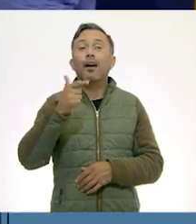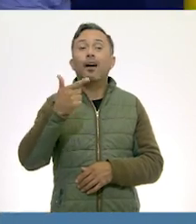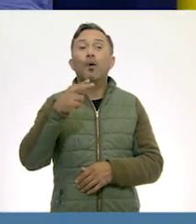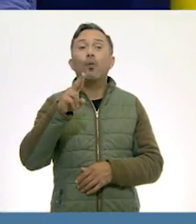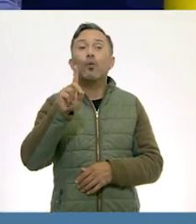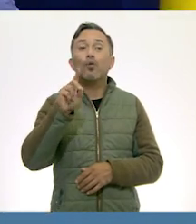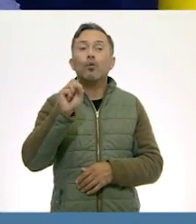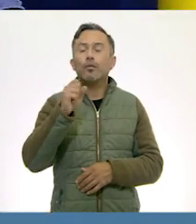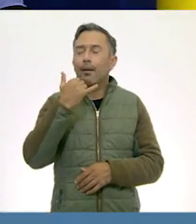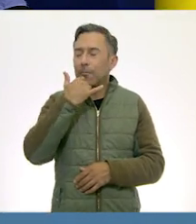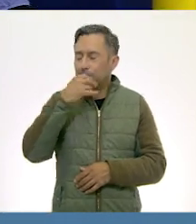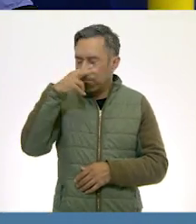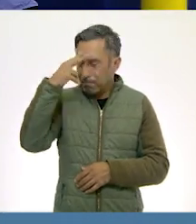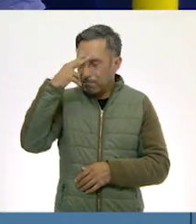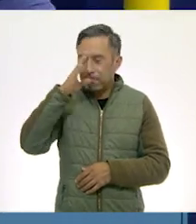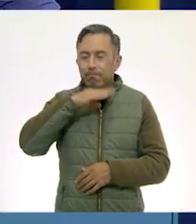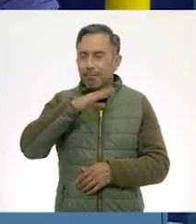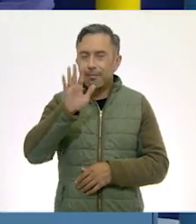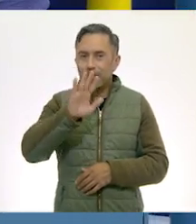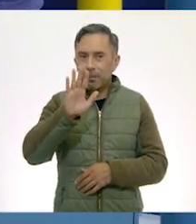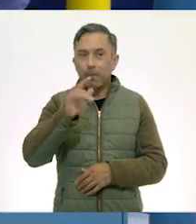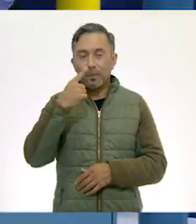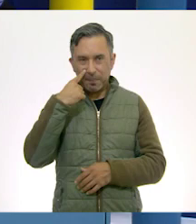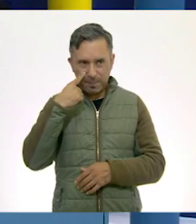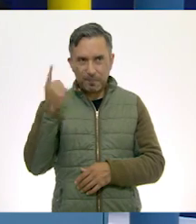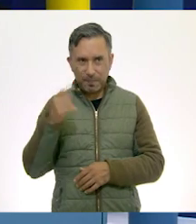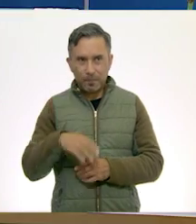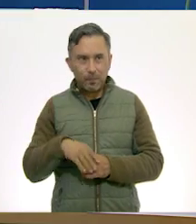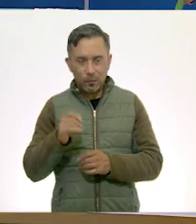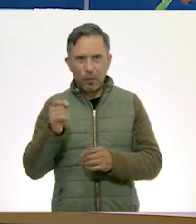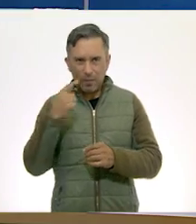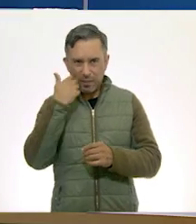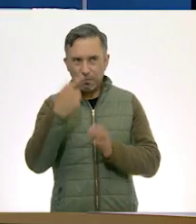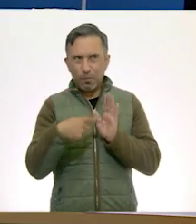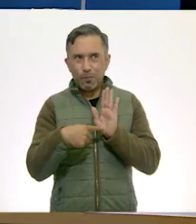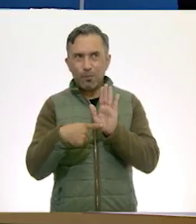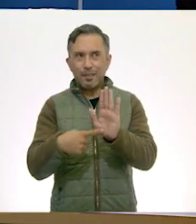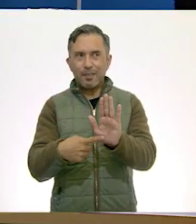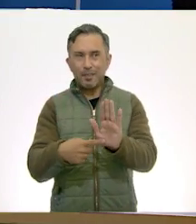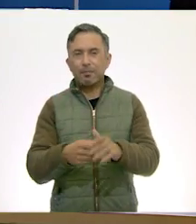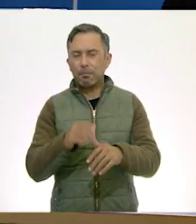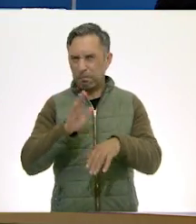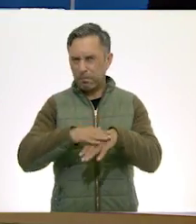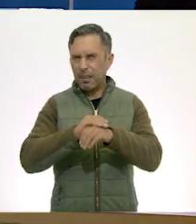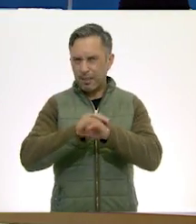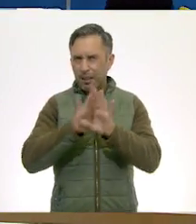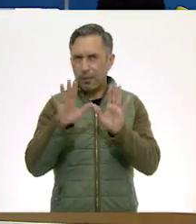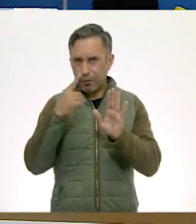aquí tengo El un agudo ejemplo chiquito. que me gustaría mostrarte para que sea más claro.